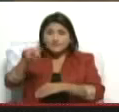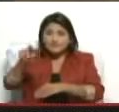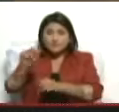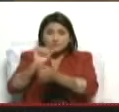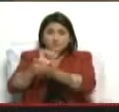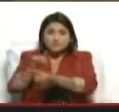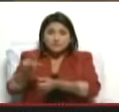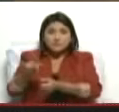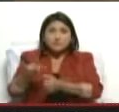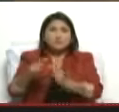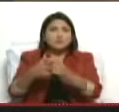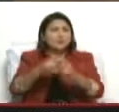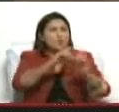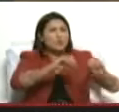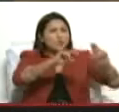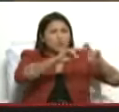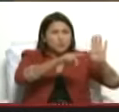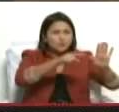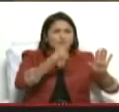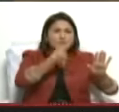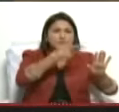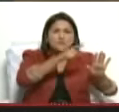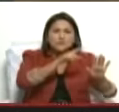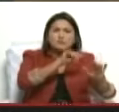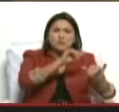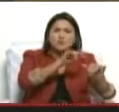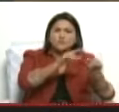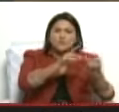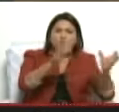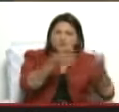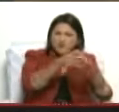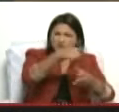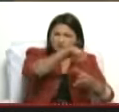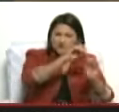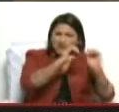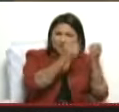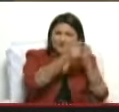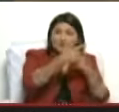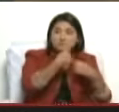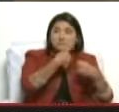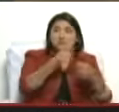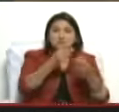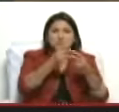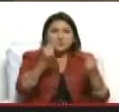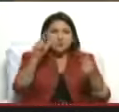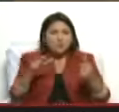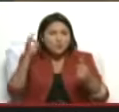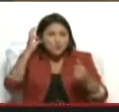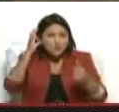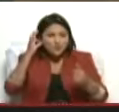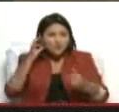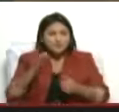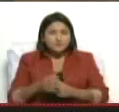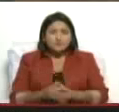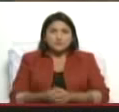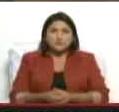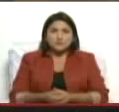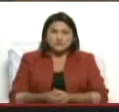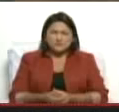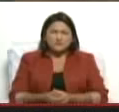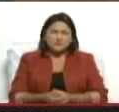manteniendo la tesis de que había una desaparición forzada entonces Oye de verdad es